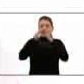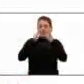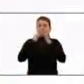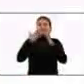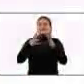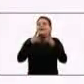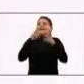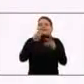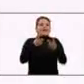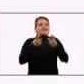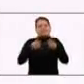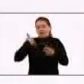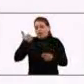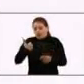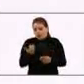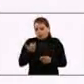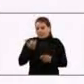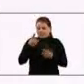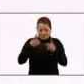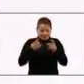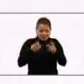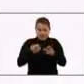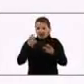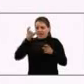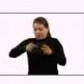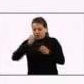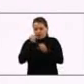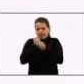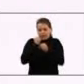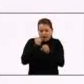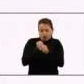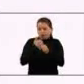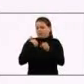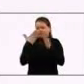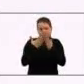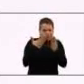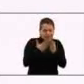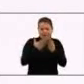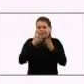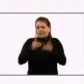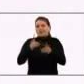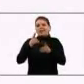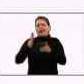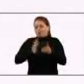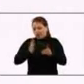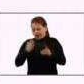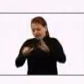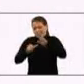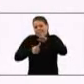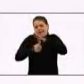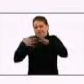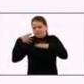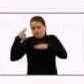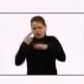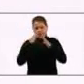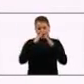contempla especialmente las necesidades de los jóvenes, la necesidad de emancipación de los trabajadores, de los estudiantes, de las